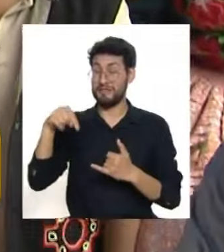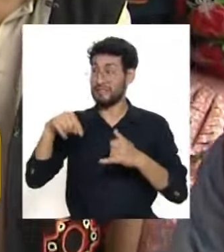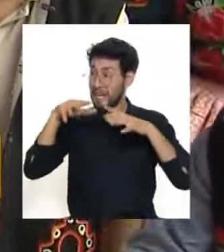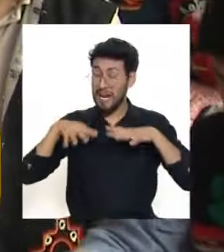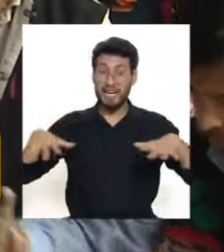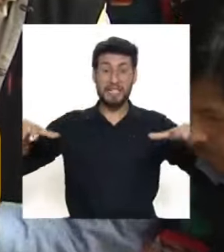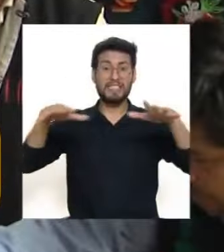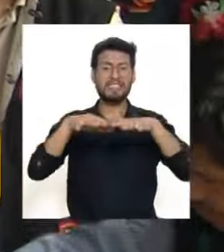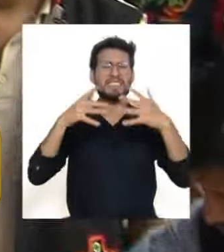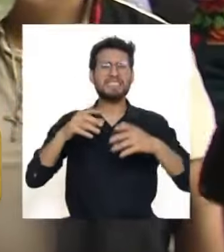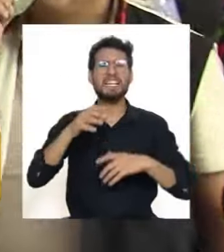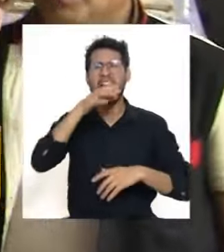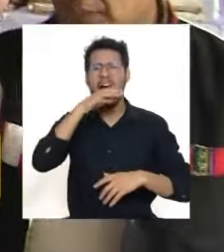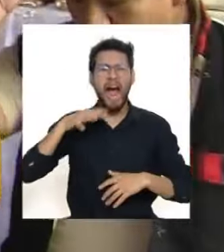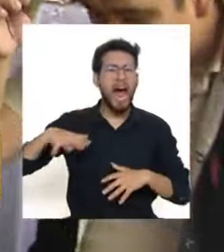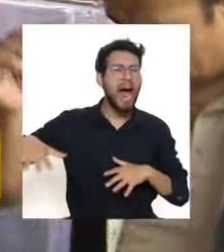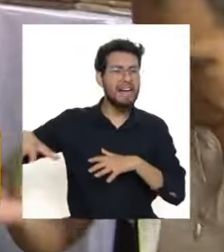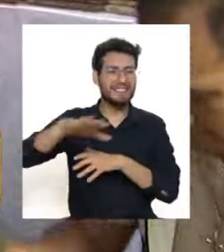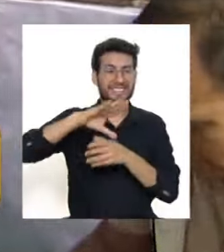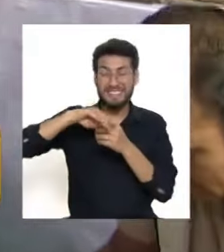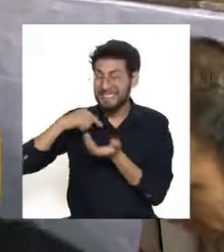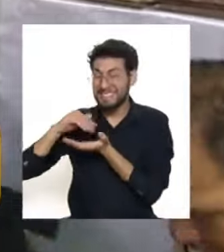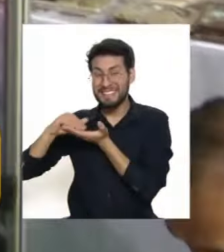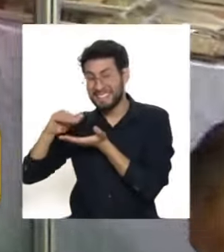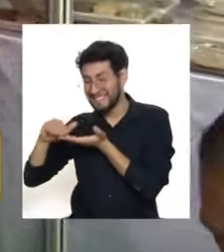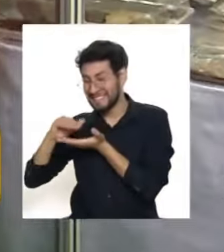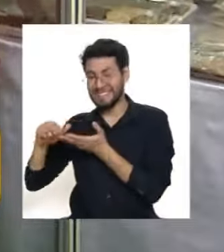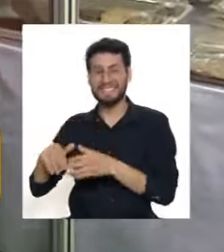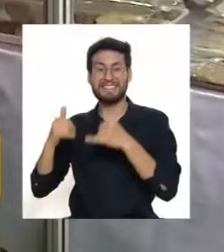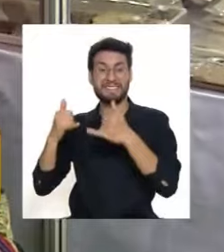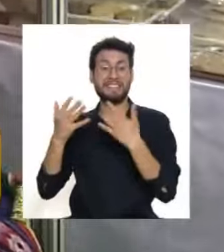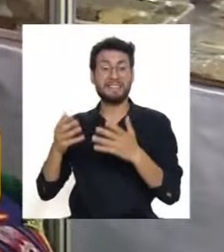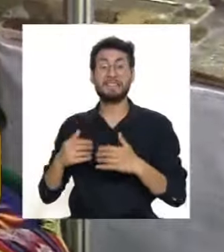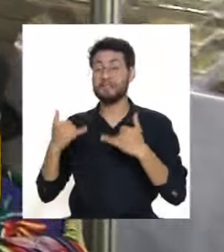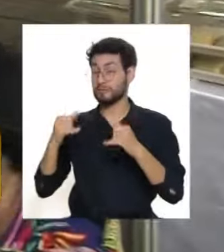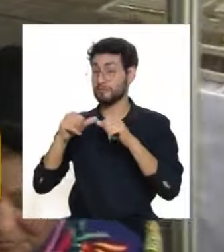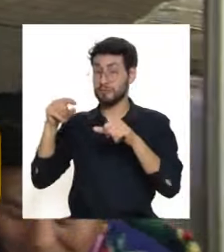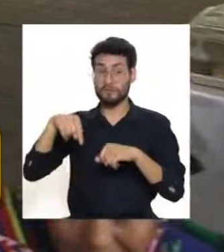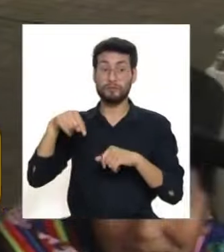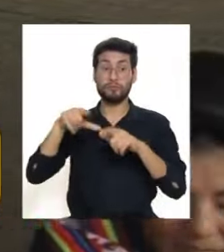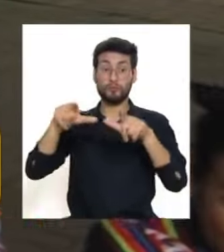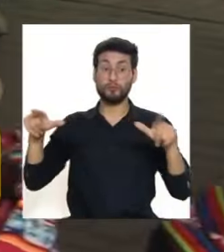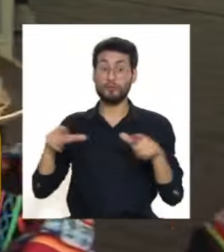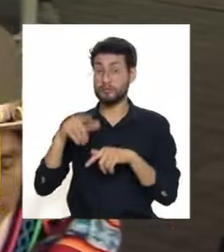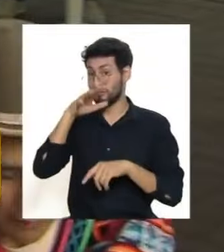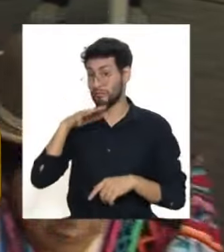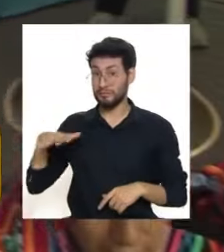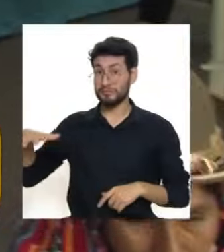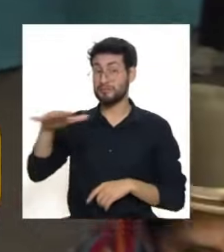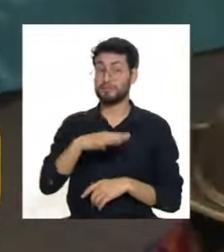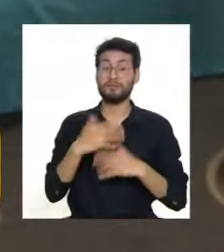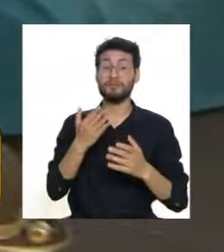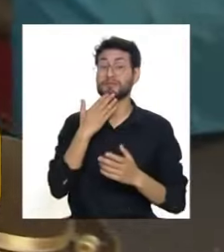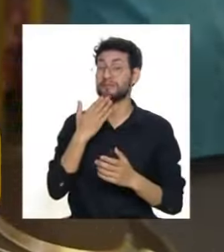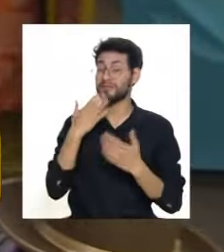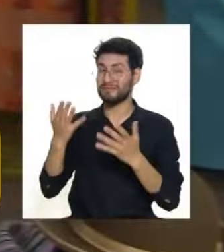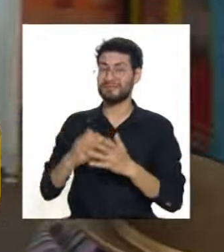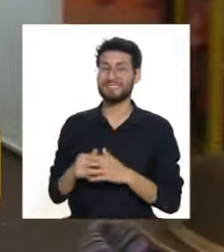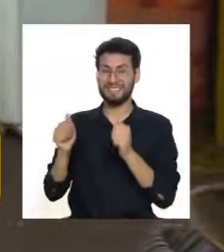Campesina. Discúlpame, madre, discúlpame, seguimos avanzando porque nos encontramos en la Feria Campesina junto a